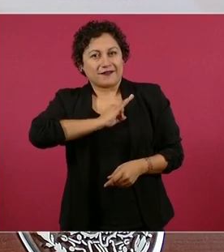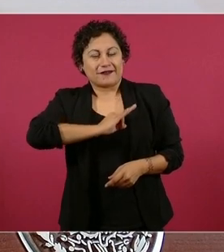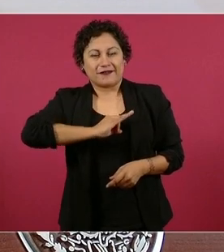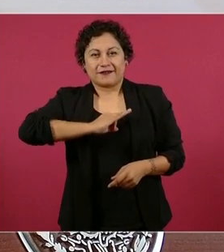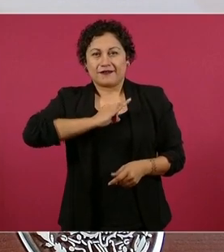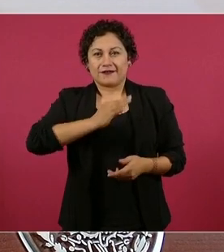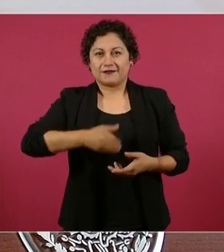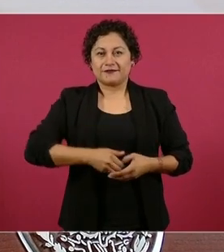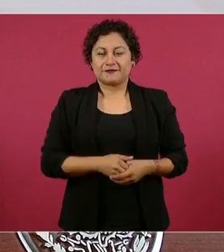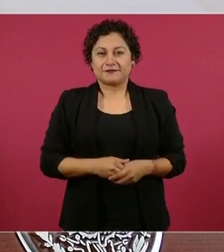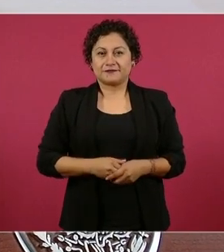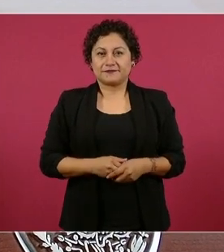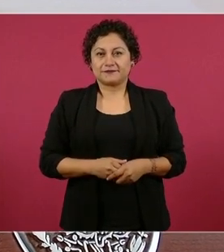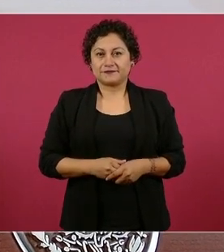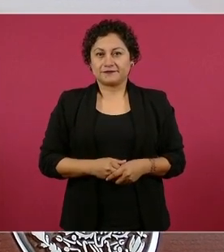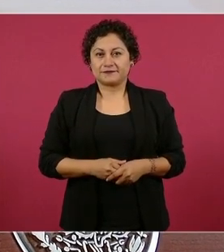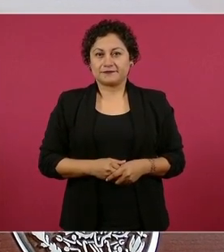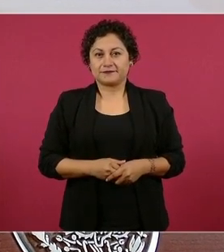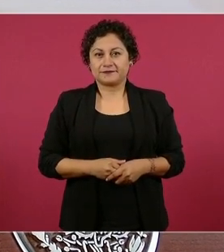Entonces,